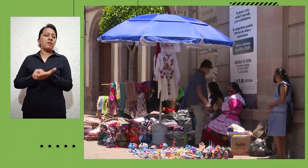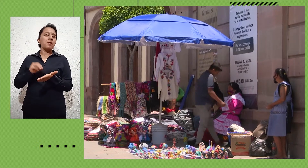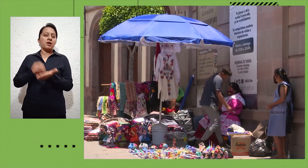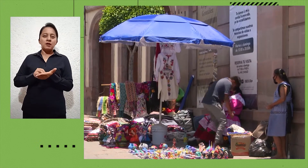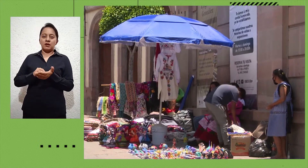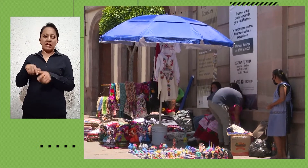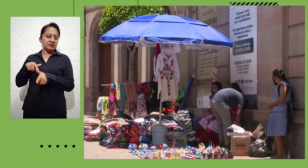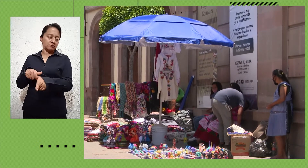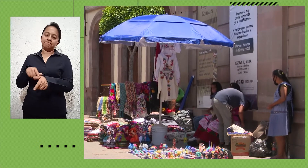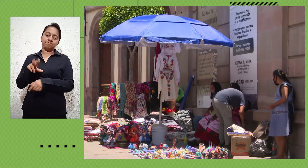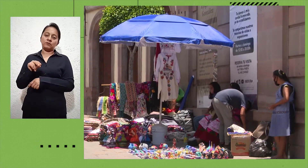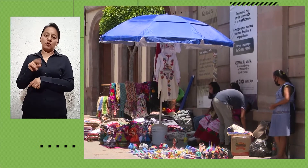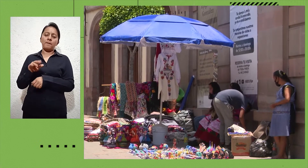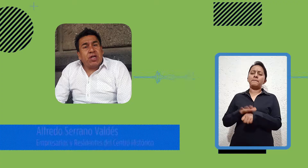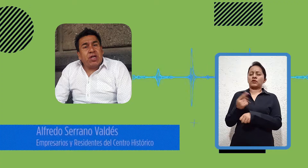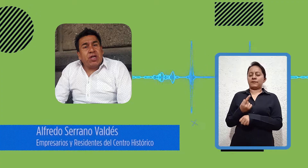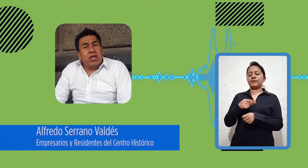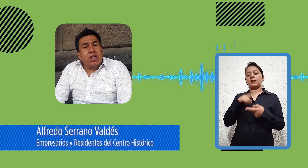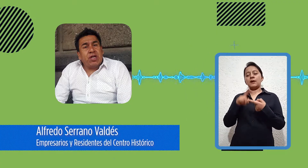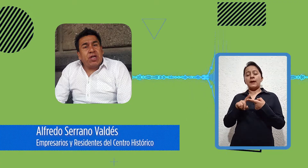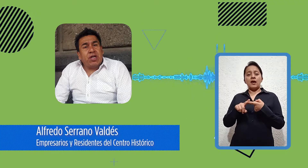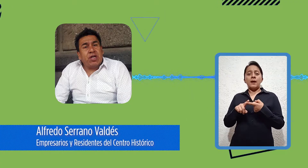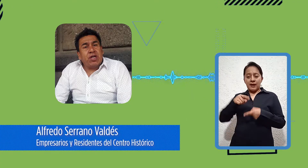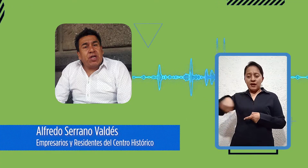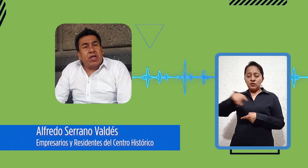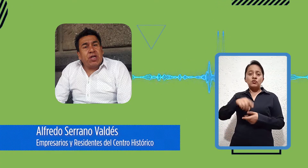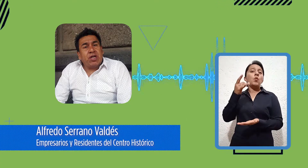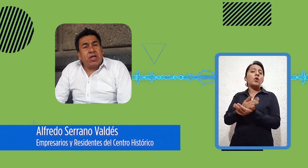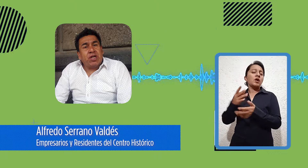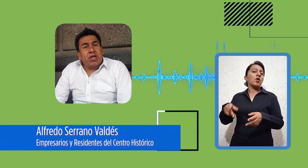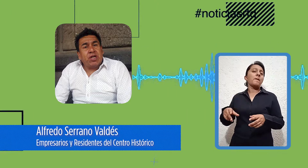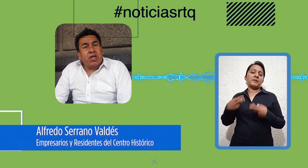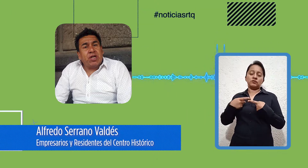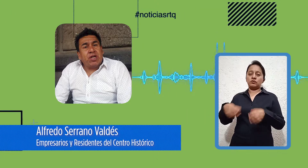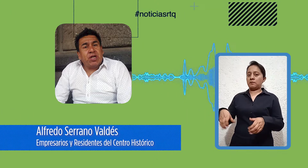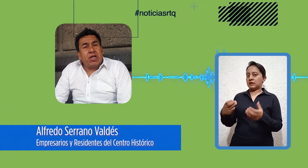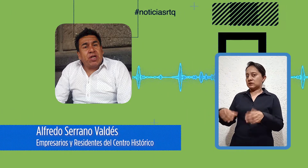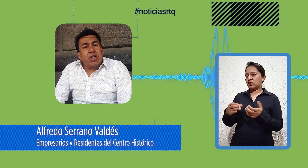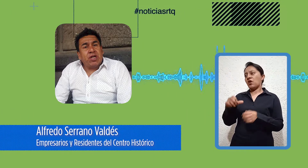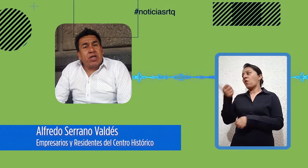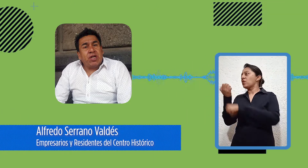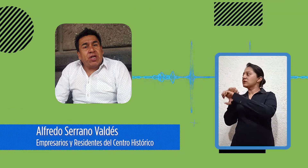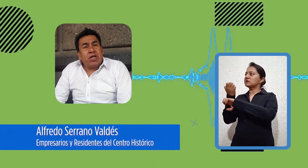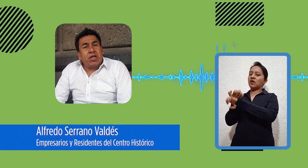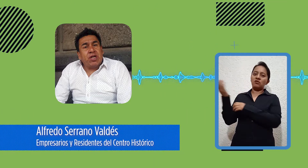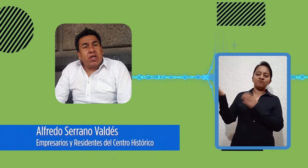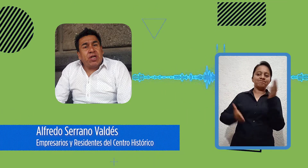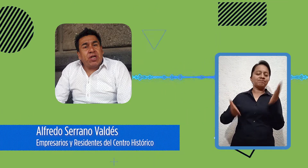comerciantes que han venido de otros estados. Después del 6, que terminen las votaciones,